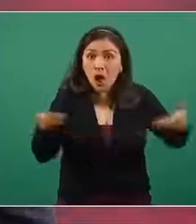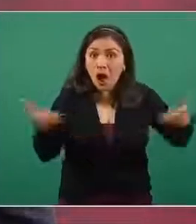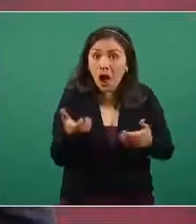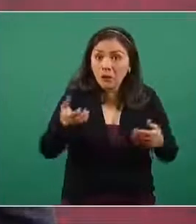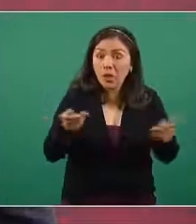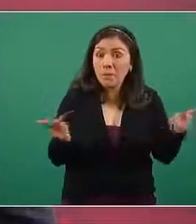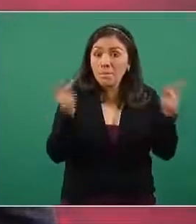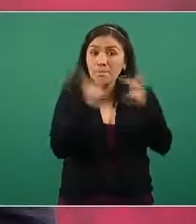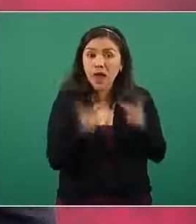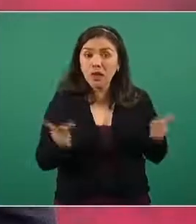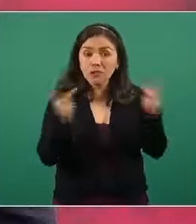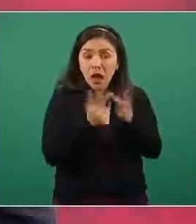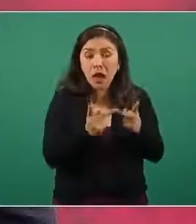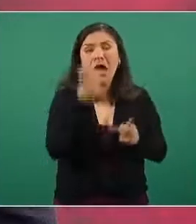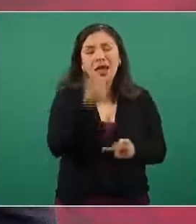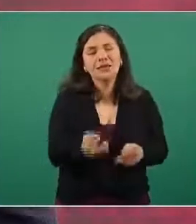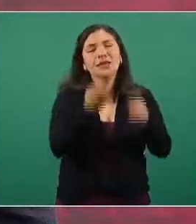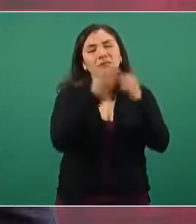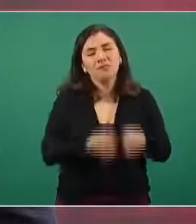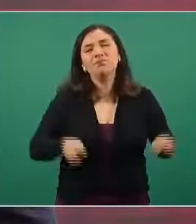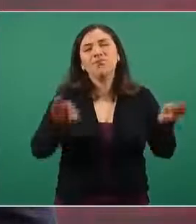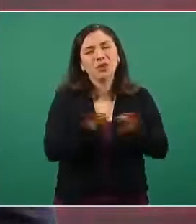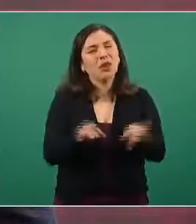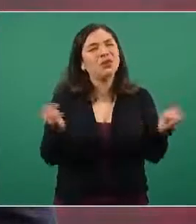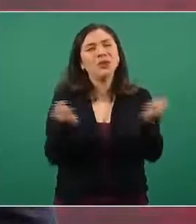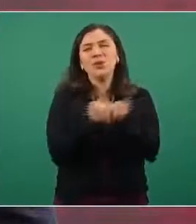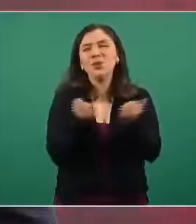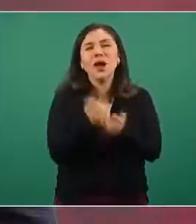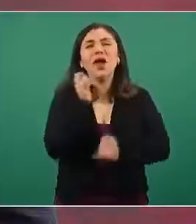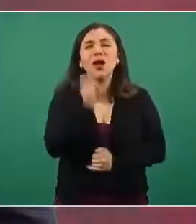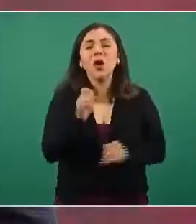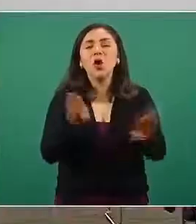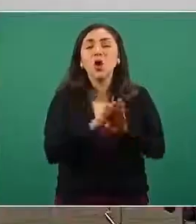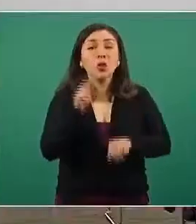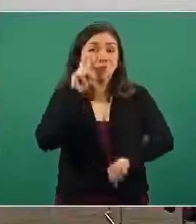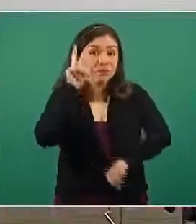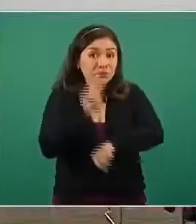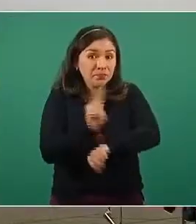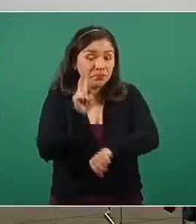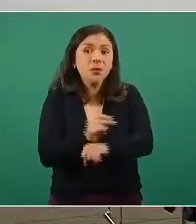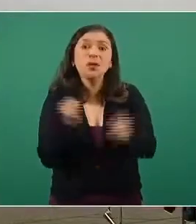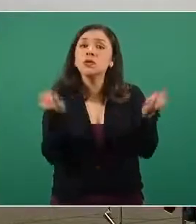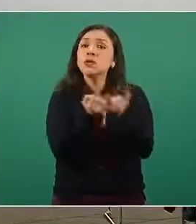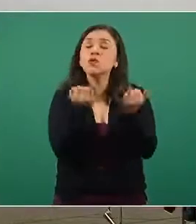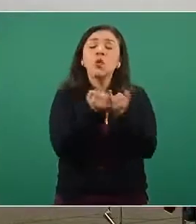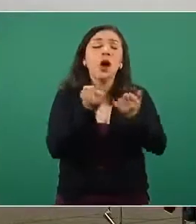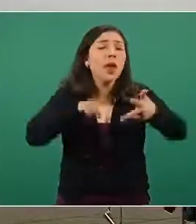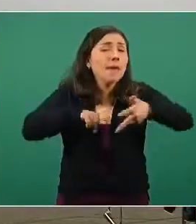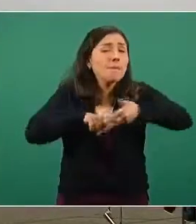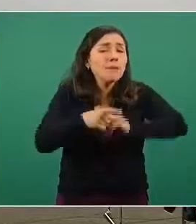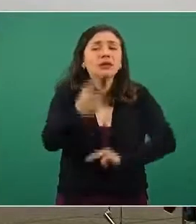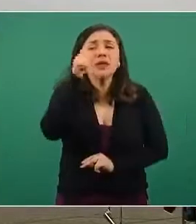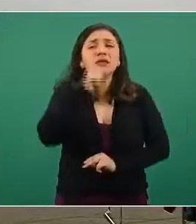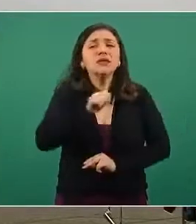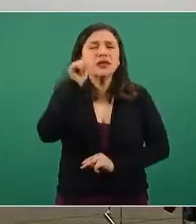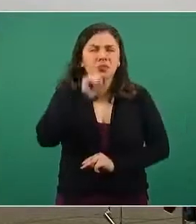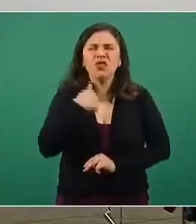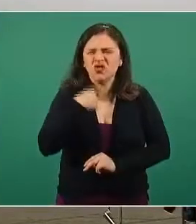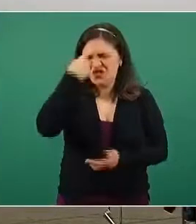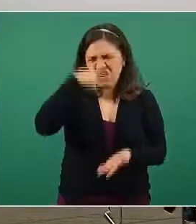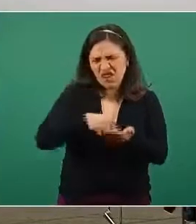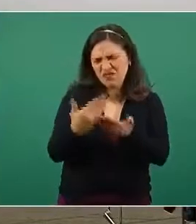aquí es importante, obviamente, que la supervisión también inicia, lo decíamos previamente, creo que el